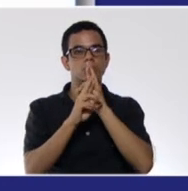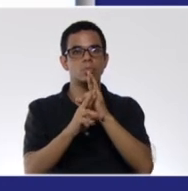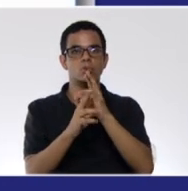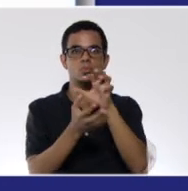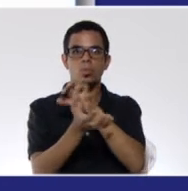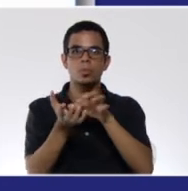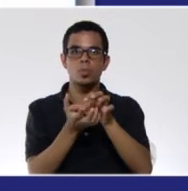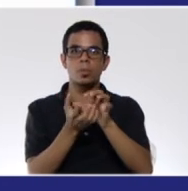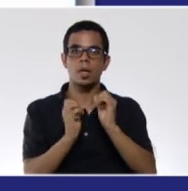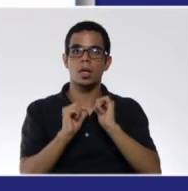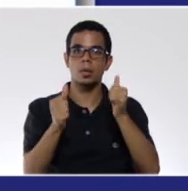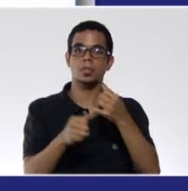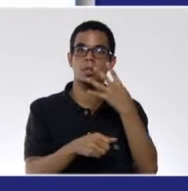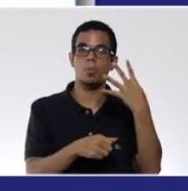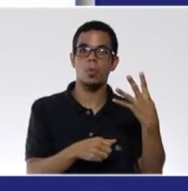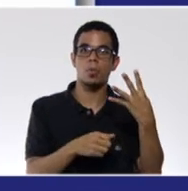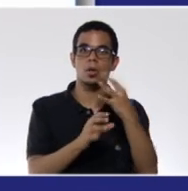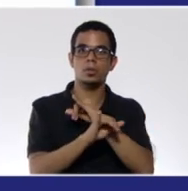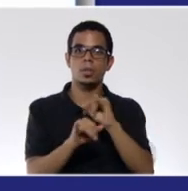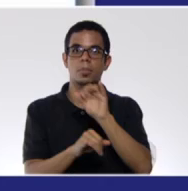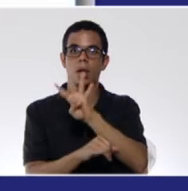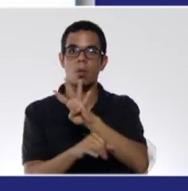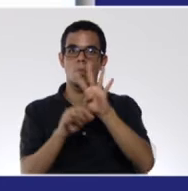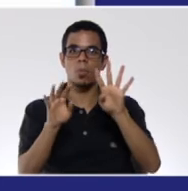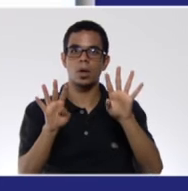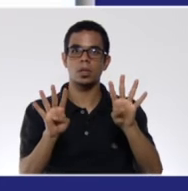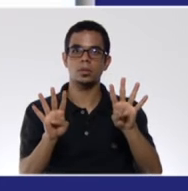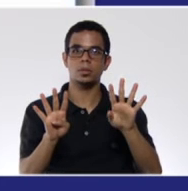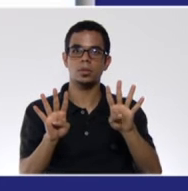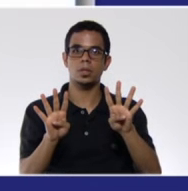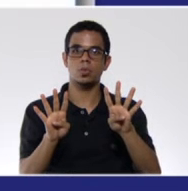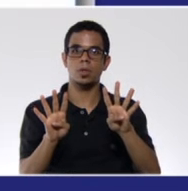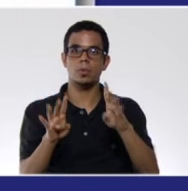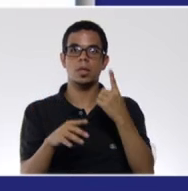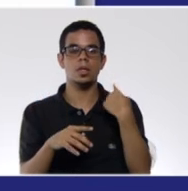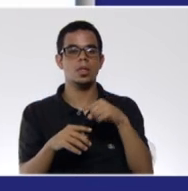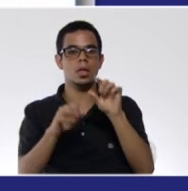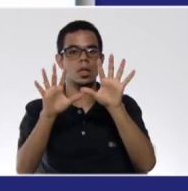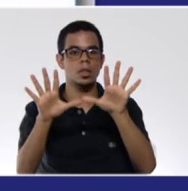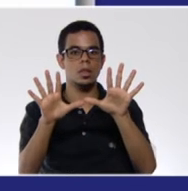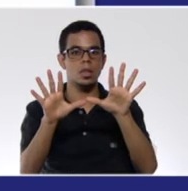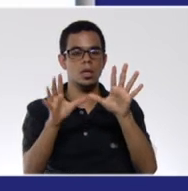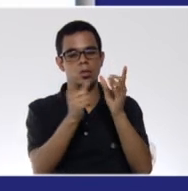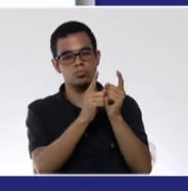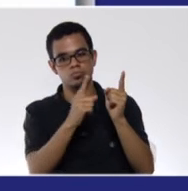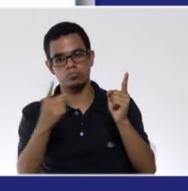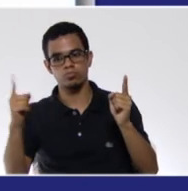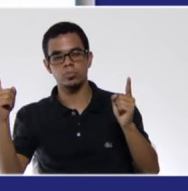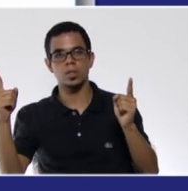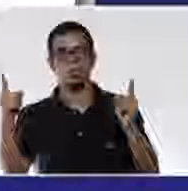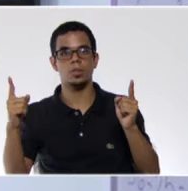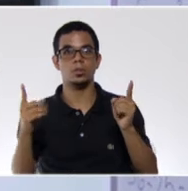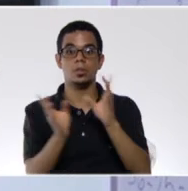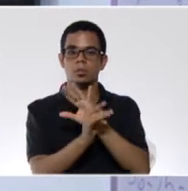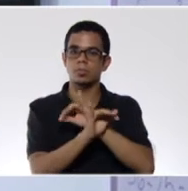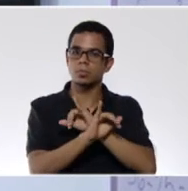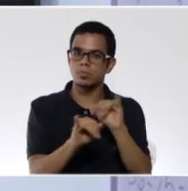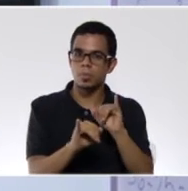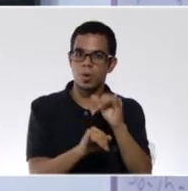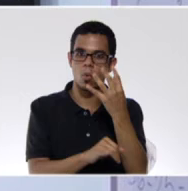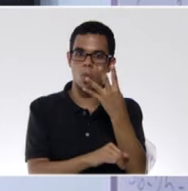49 y tiene 10 términos. De esta forma continuemos con la matemática